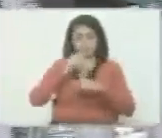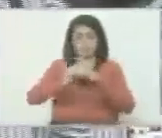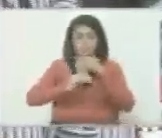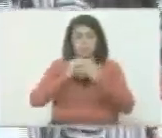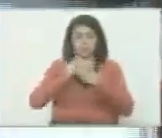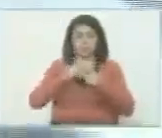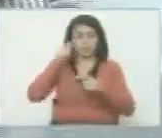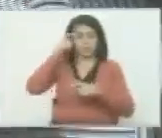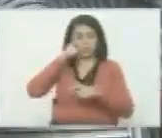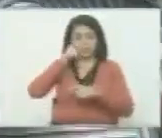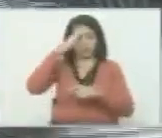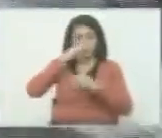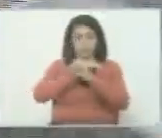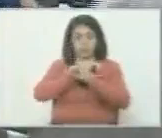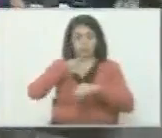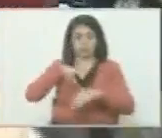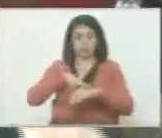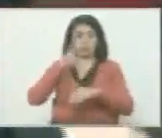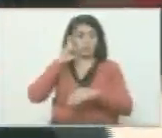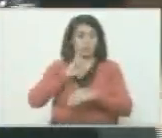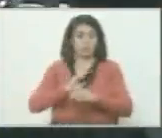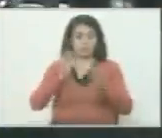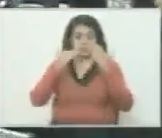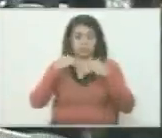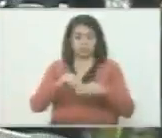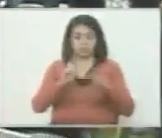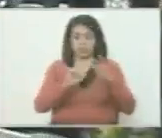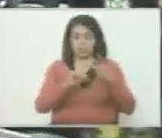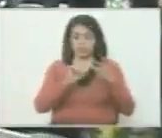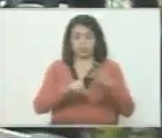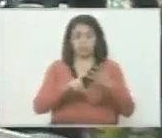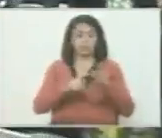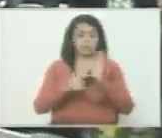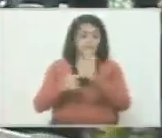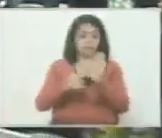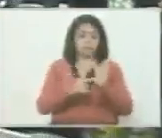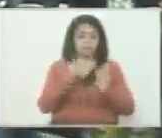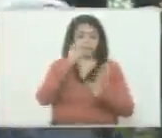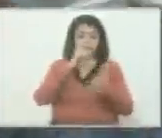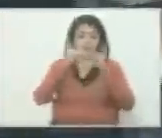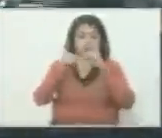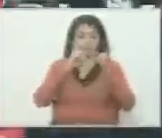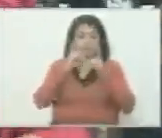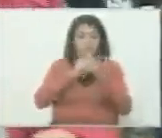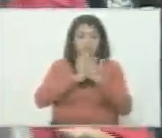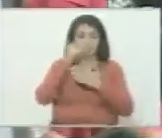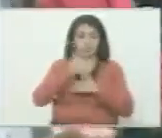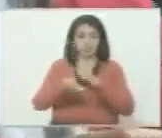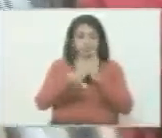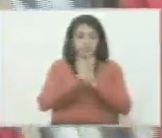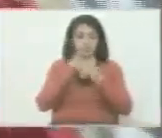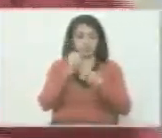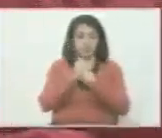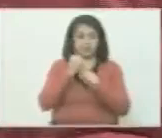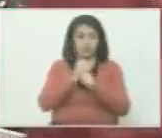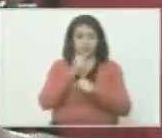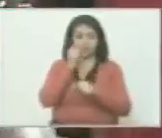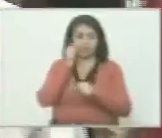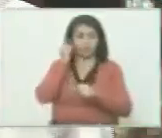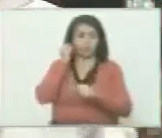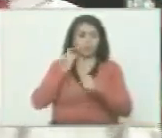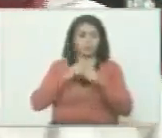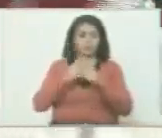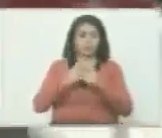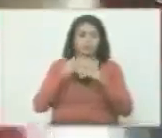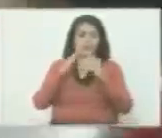creación de la Guardia Nacional Bolivariana. Como tercer punto, se presentó la primera discusión del proyecto de ley de trabajadores y trabajadoras